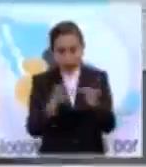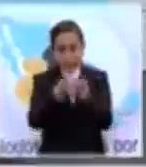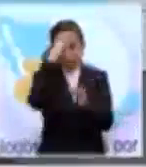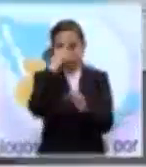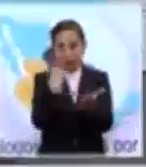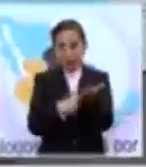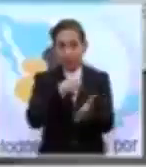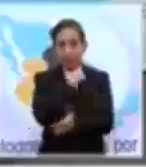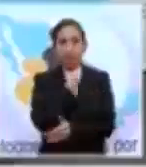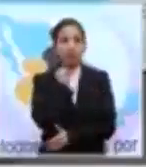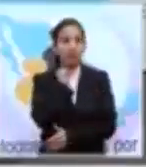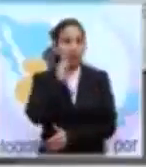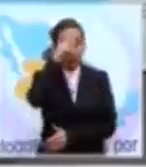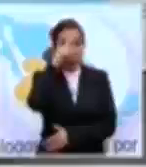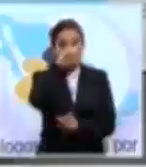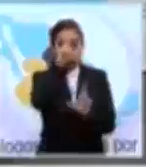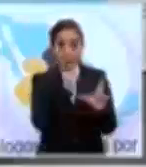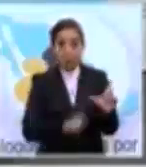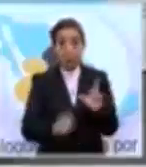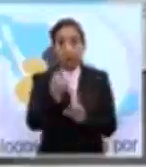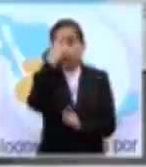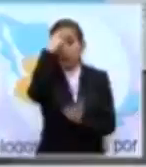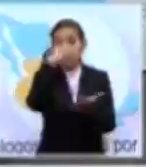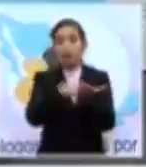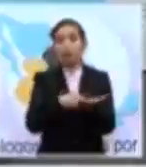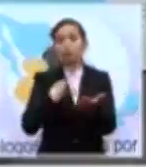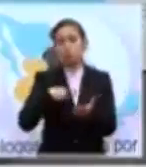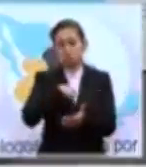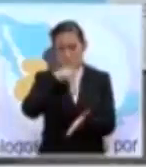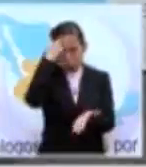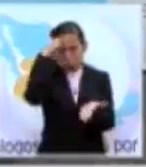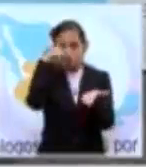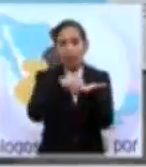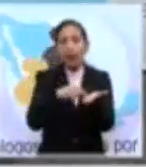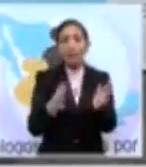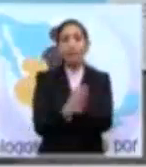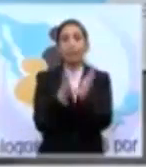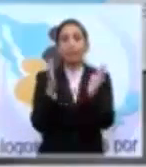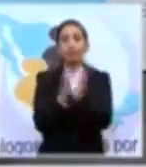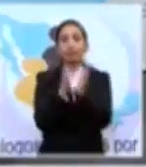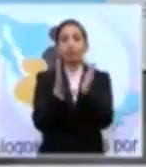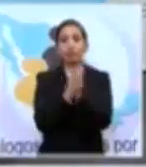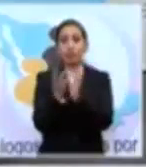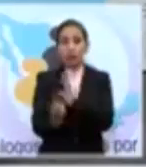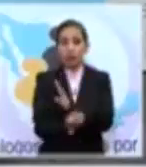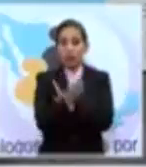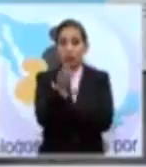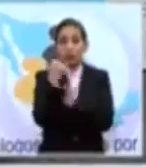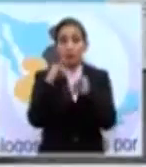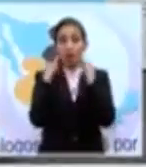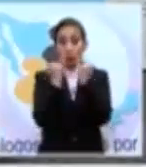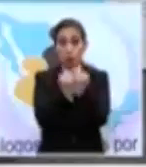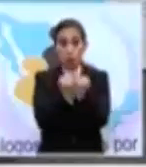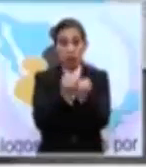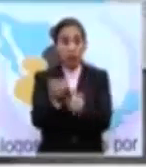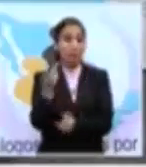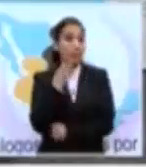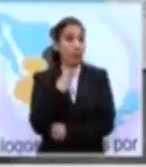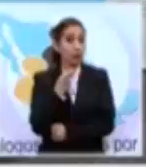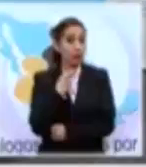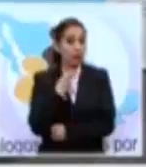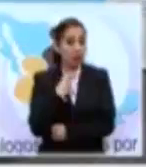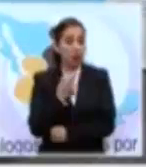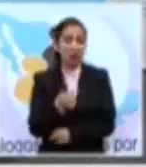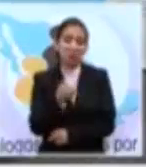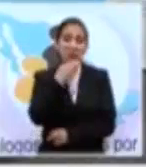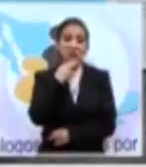República y creemos que estamos convencidos que la participación del presidente de la Junta de Coordinación Política